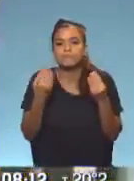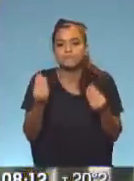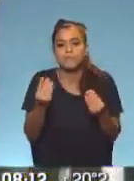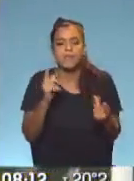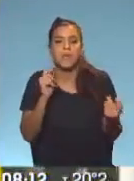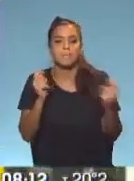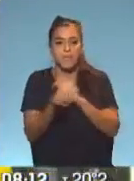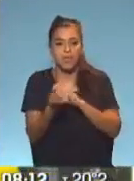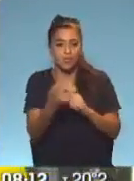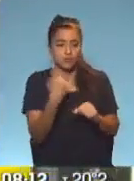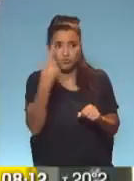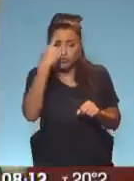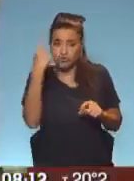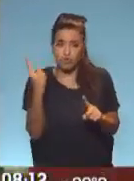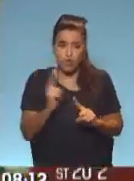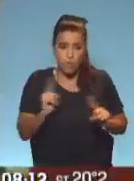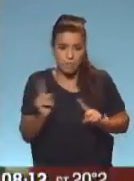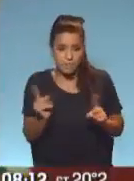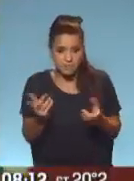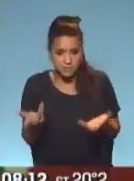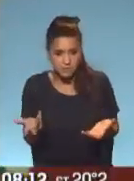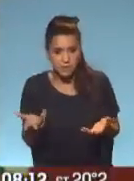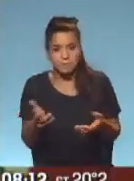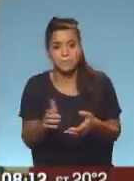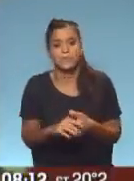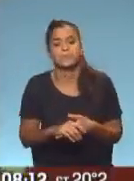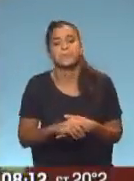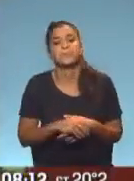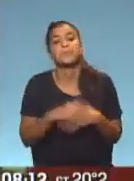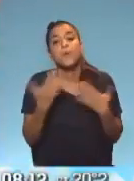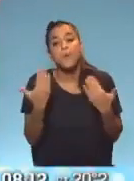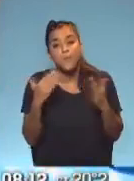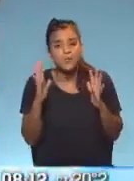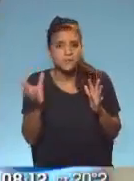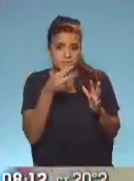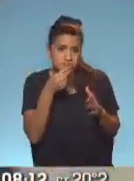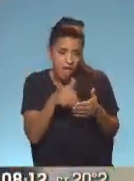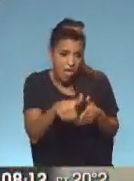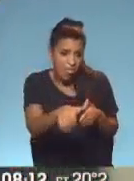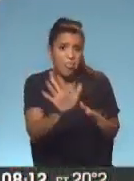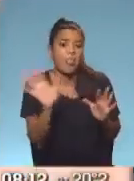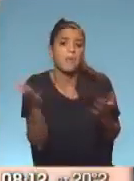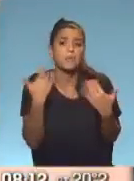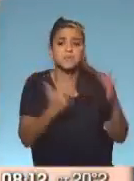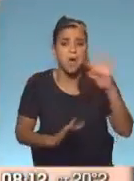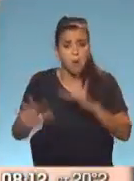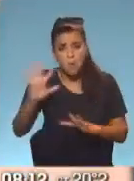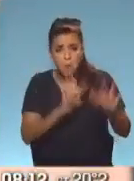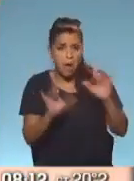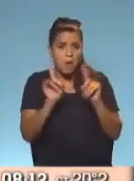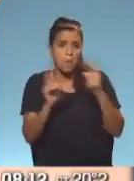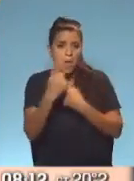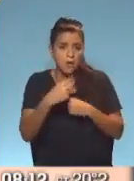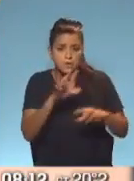cambiando sea algo que nos afecte directamente en nuestra percepción. Tal vez no pase nada, se reacomoden algunas